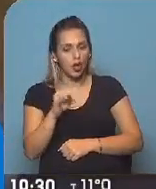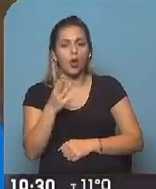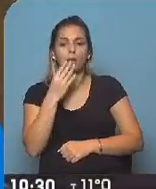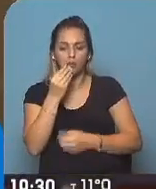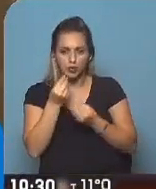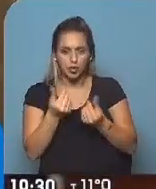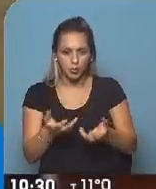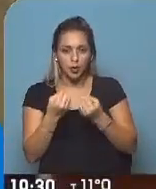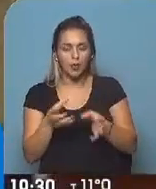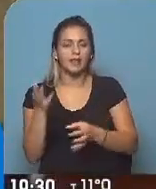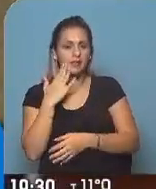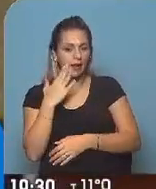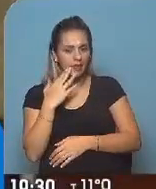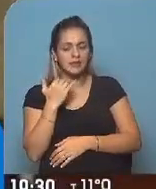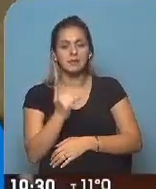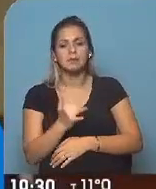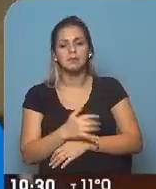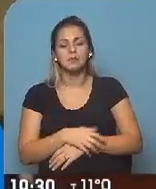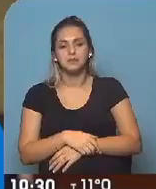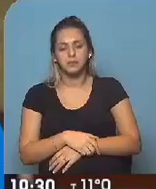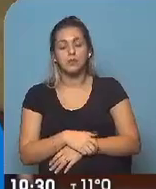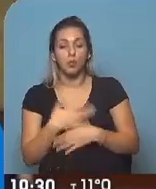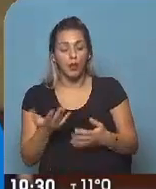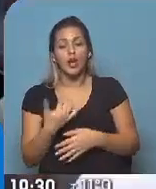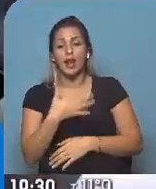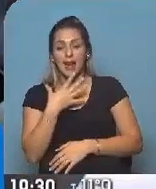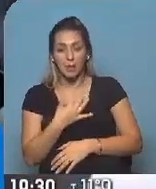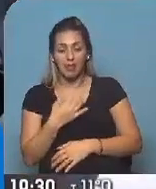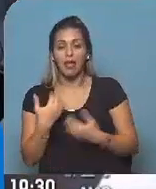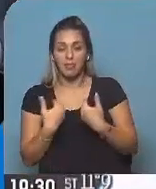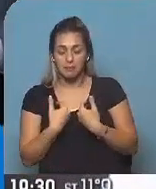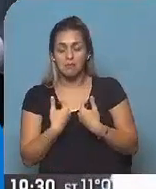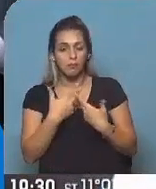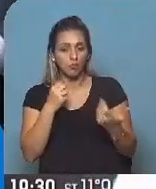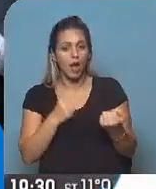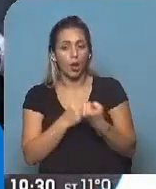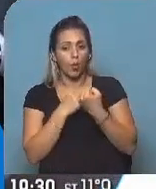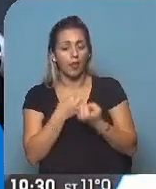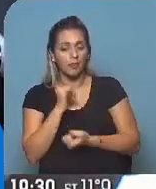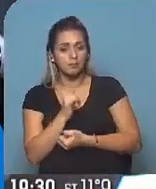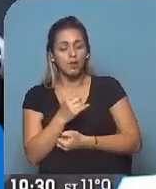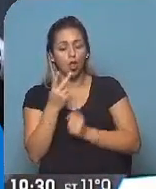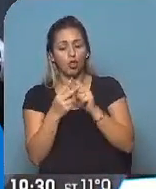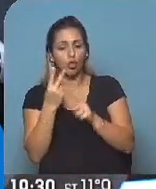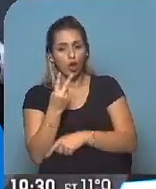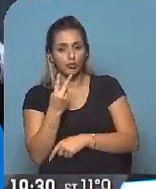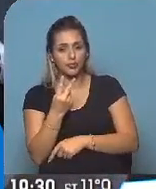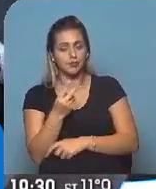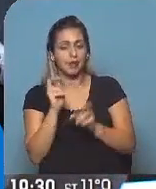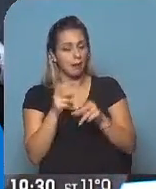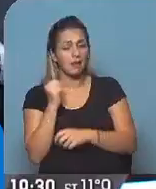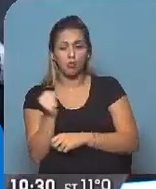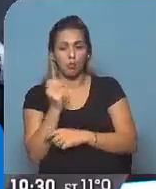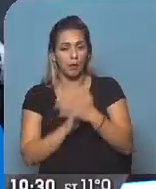Buenas tardes. Mucho gusto, buenas tardes. La verdad que coincido plenamente en dos aspectos que son centrales.